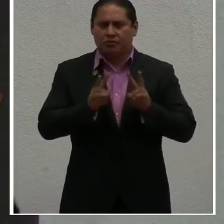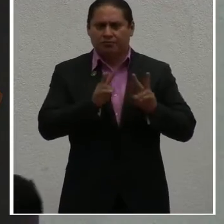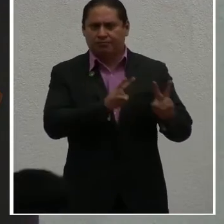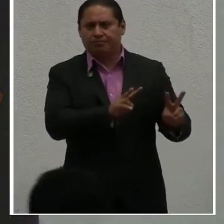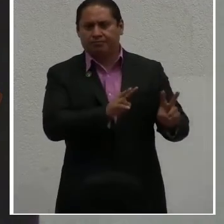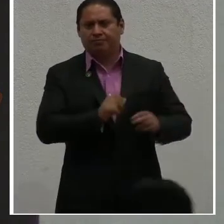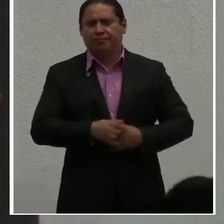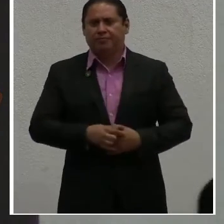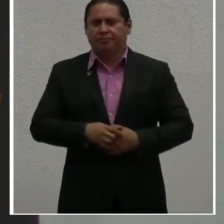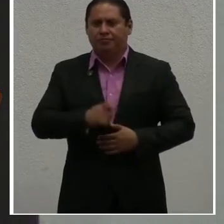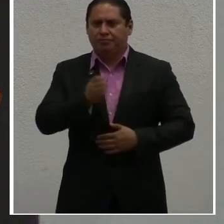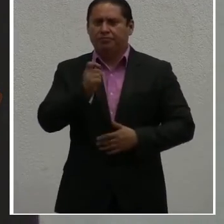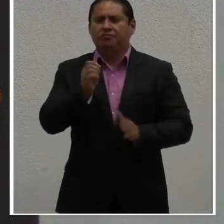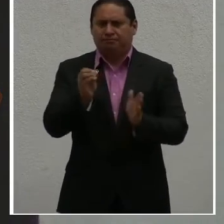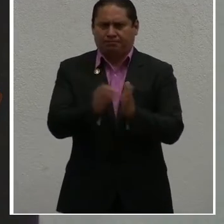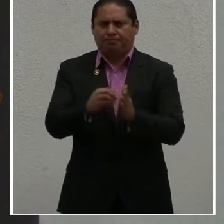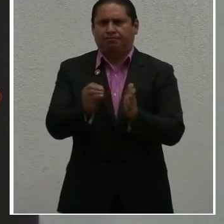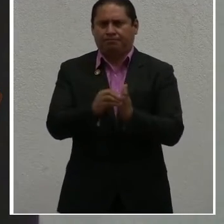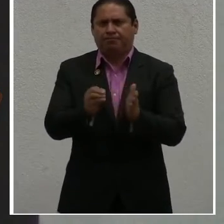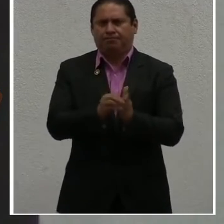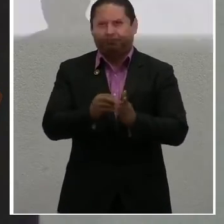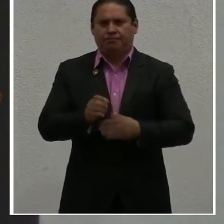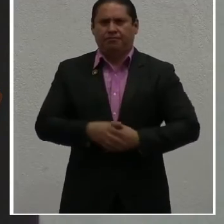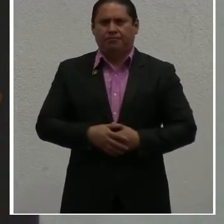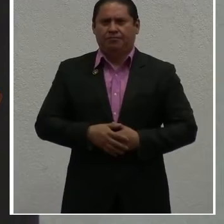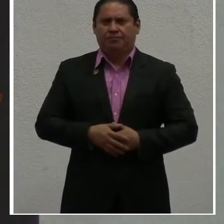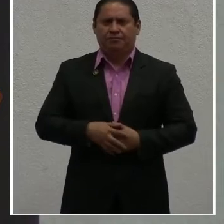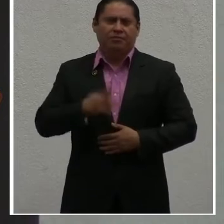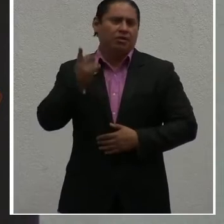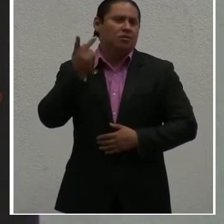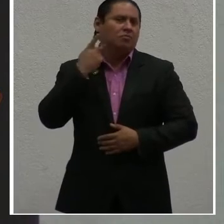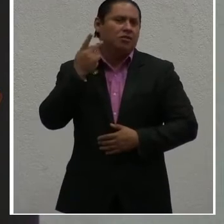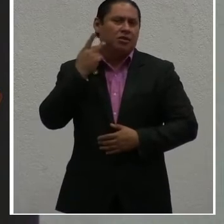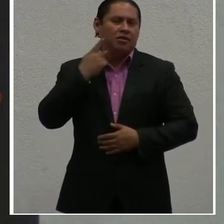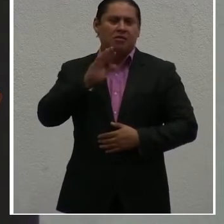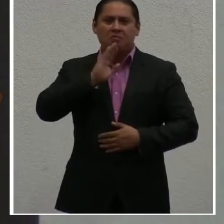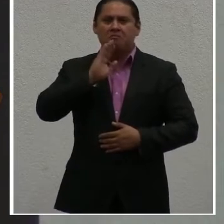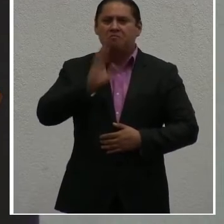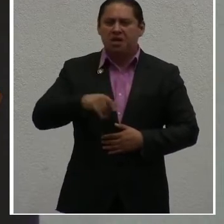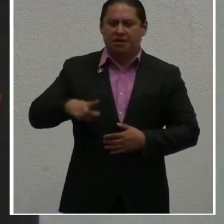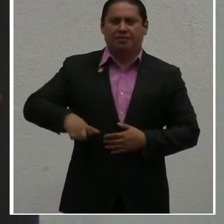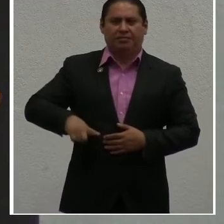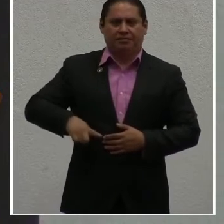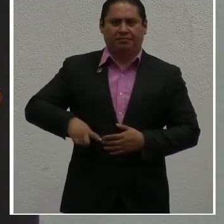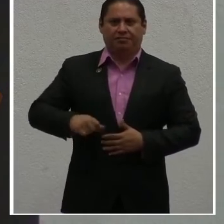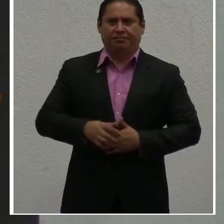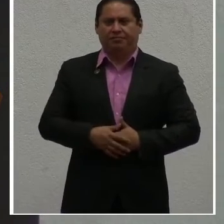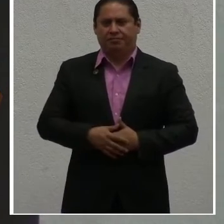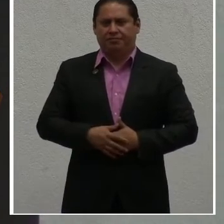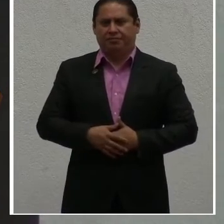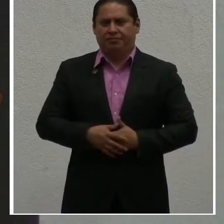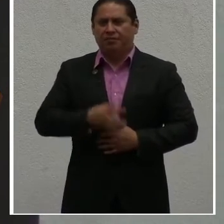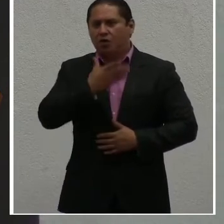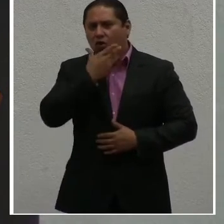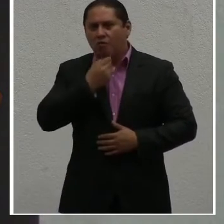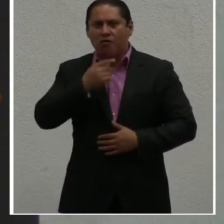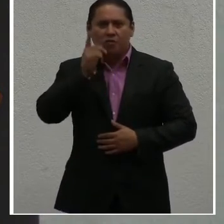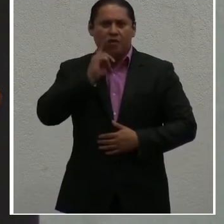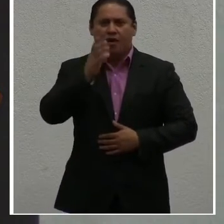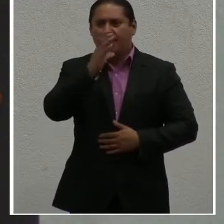Todavía están en esas políticas de los malos gobiernos, los hombres y mujeres del